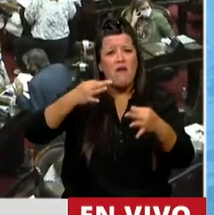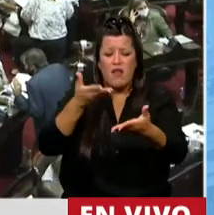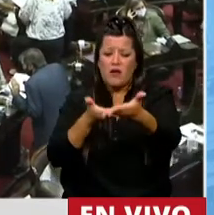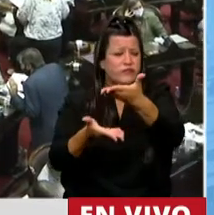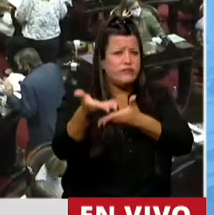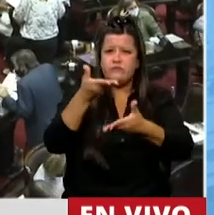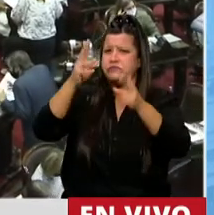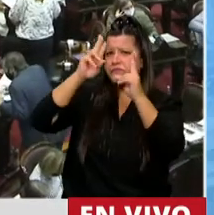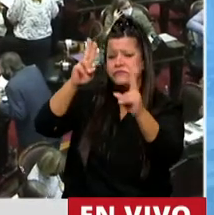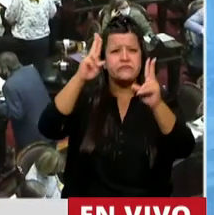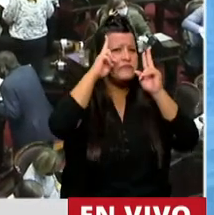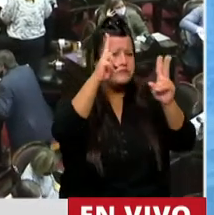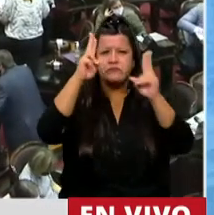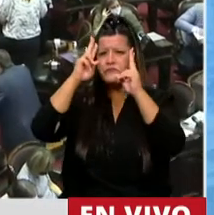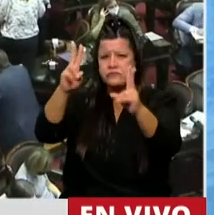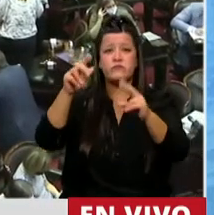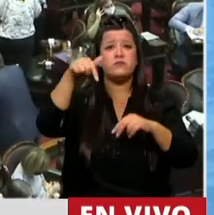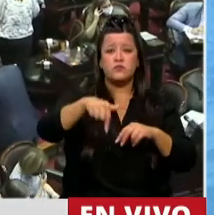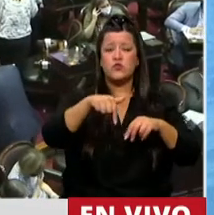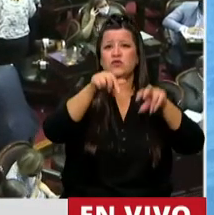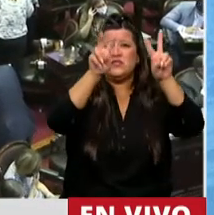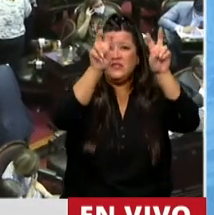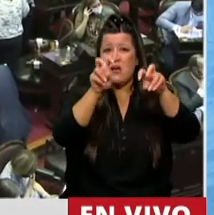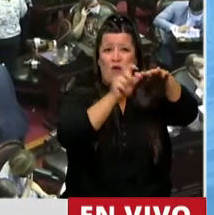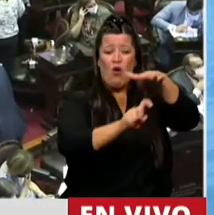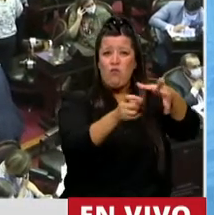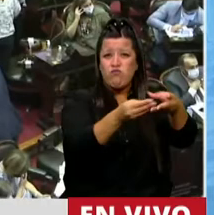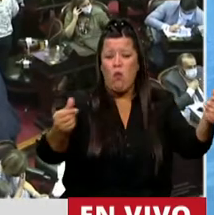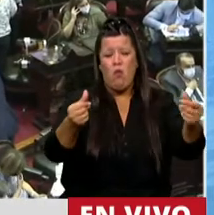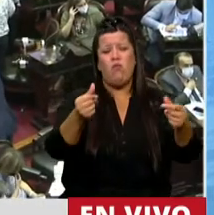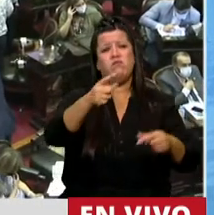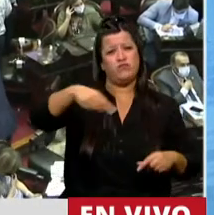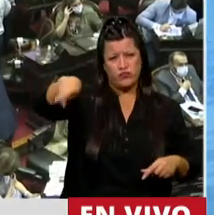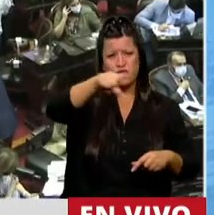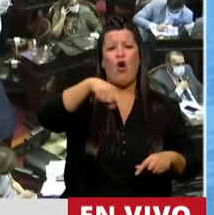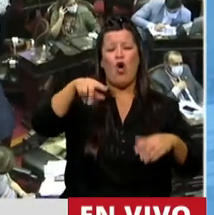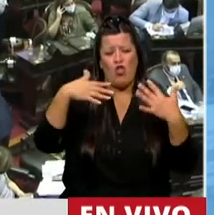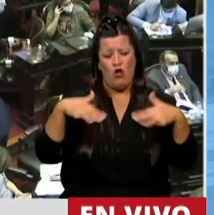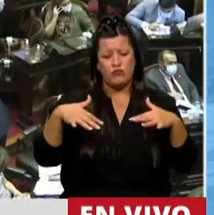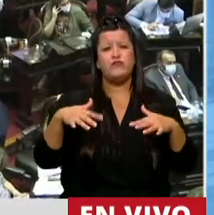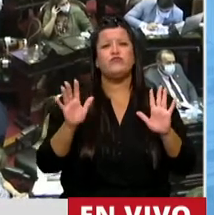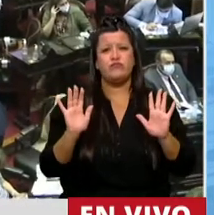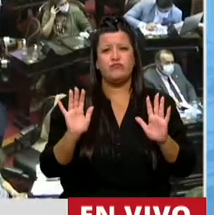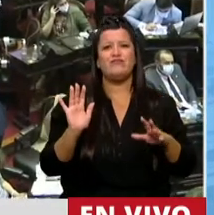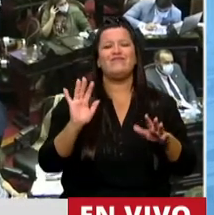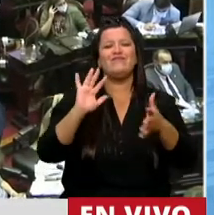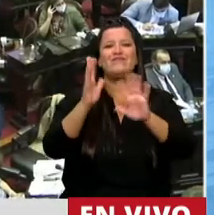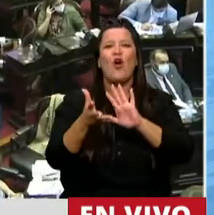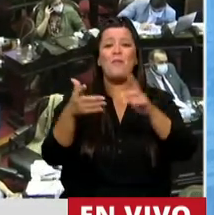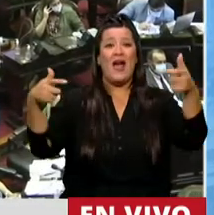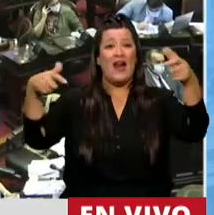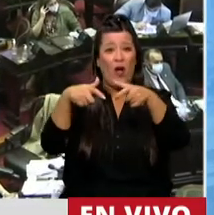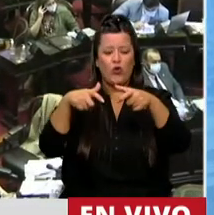respetuoso en el marco de un hecho simbólico que todos, digo, interpretando el sentir de esa